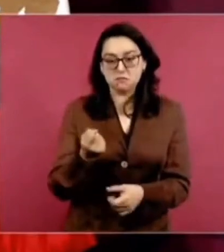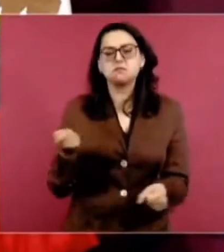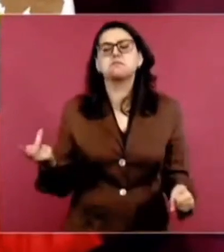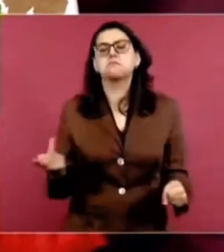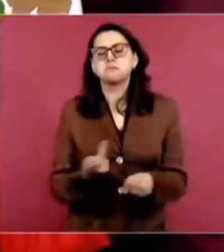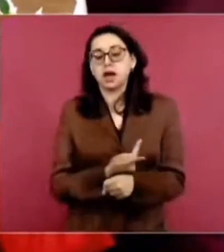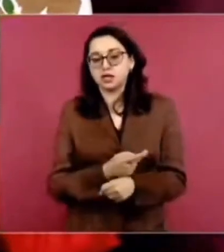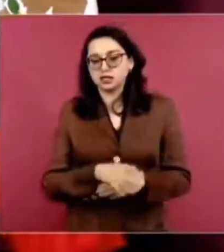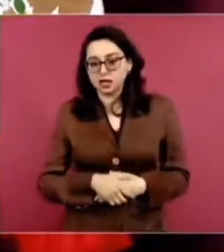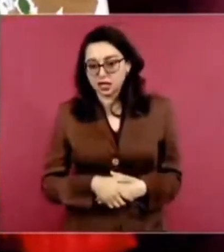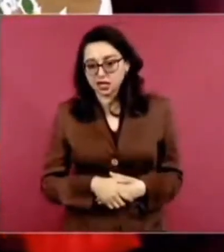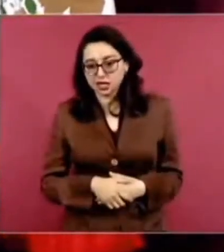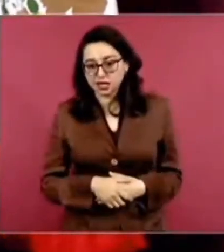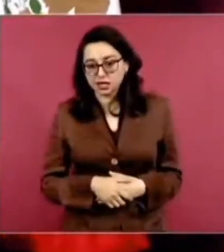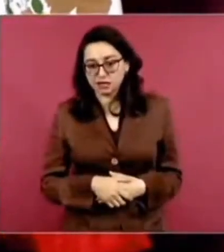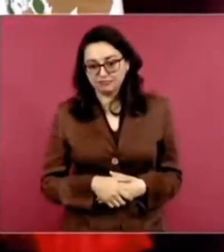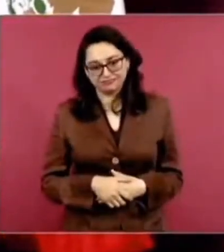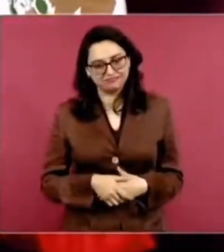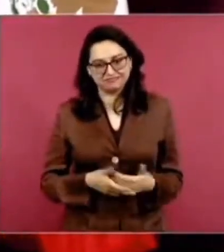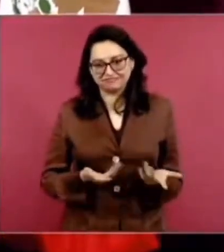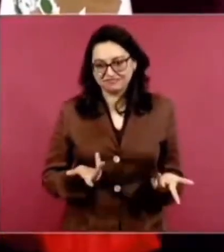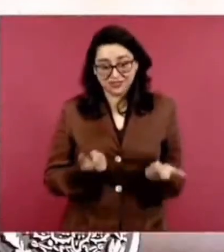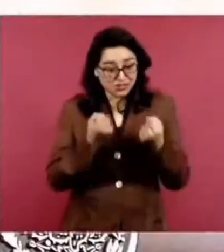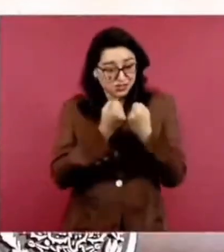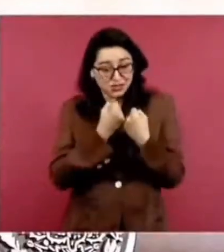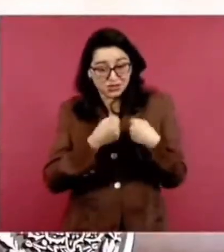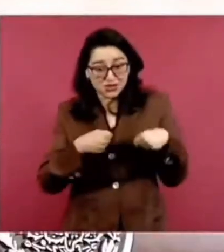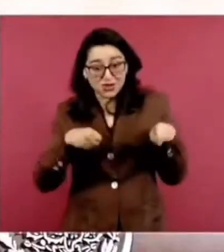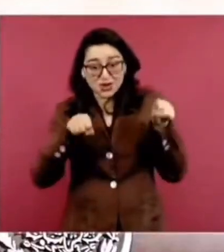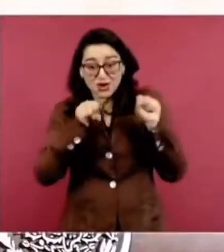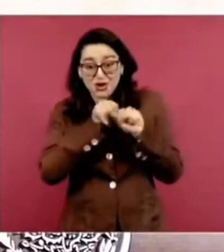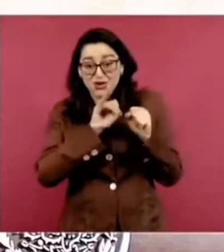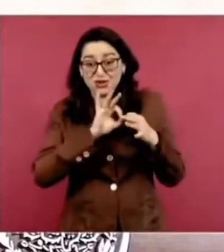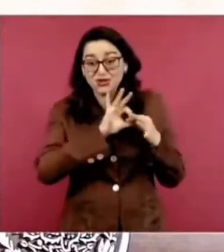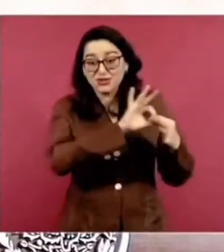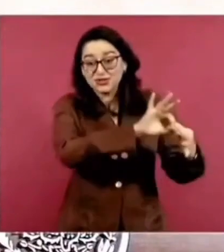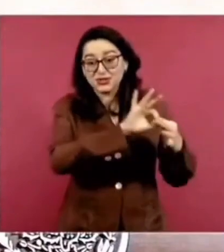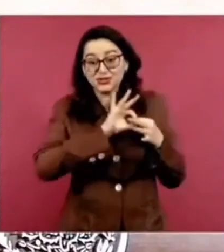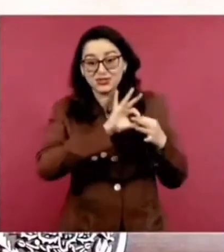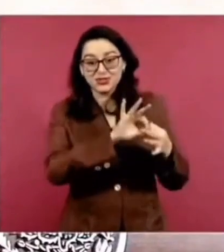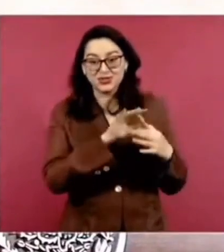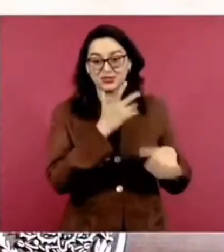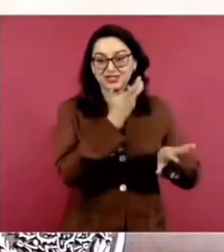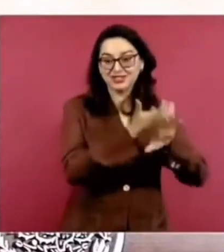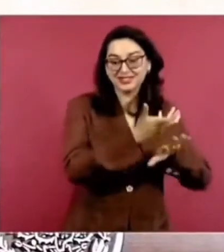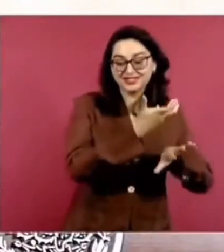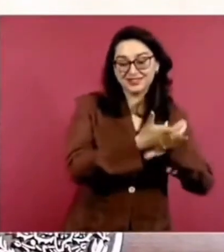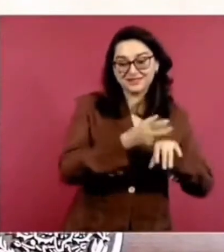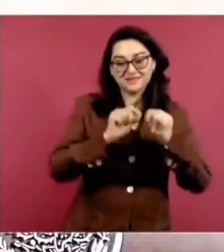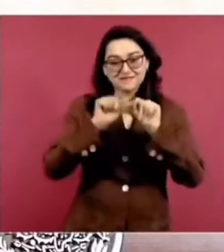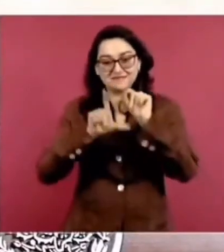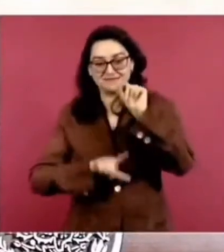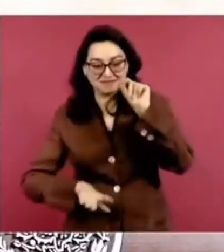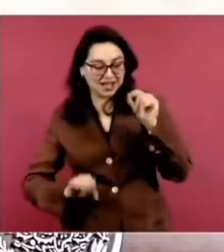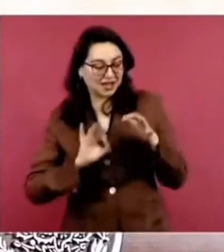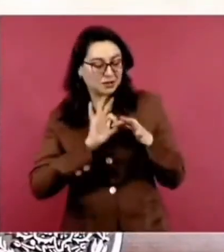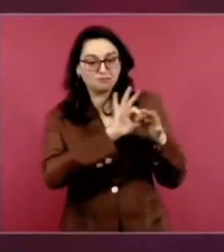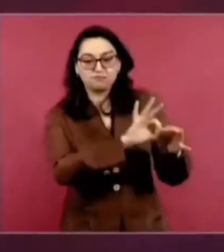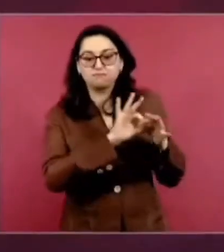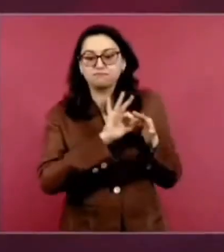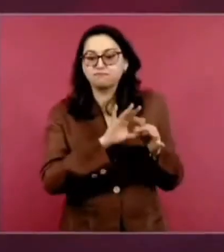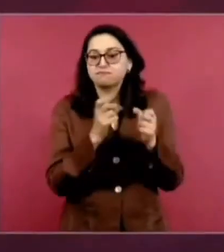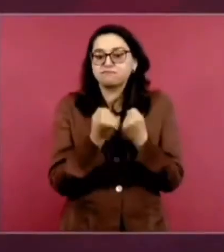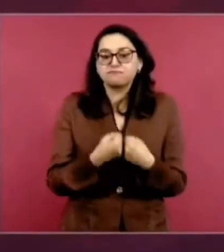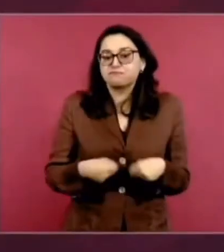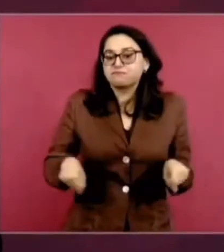porque nos necesitamos, somos complementarios. Ya hay muchas